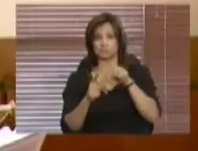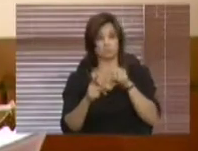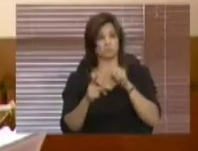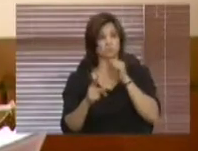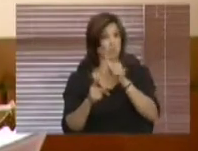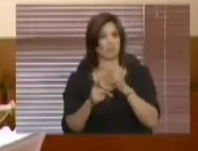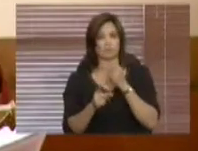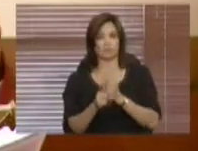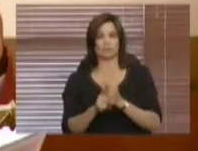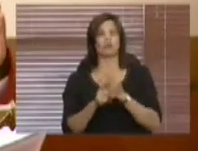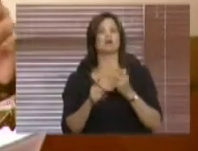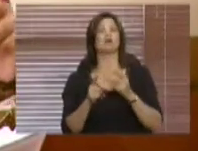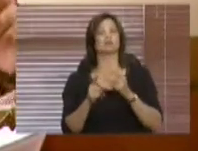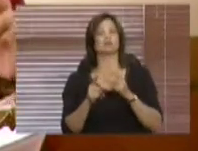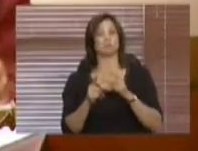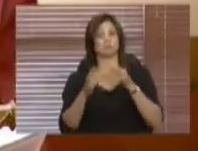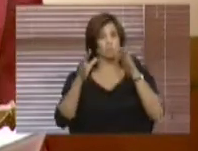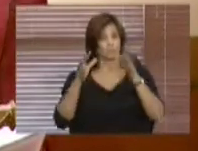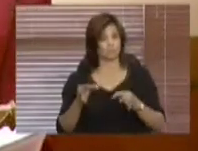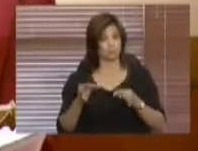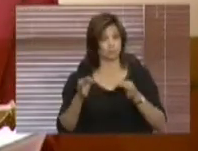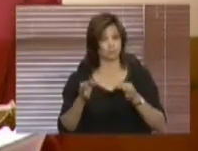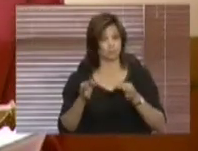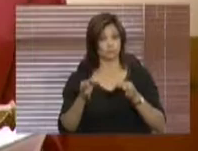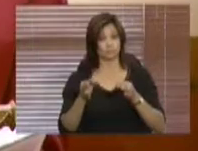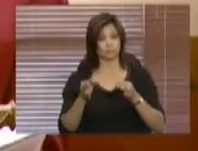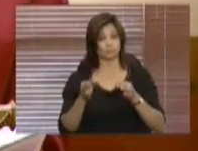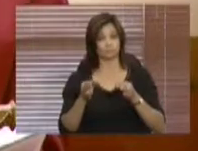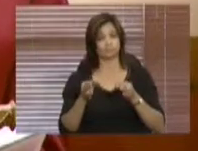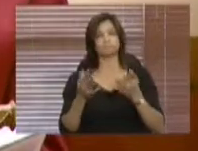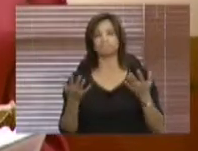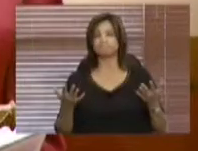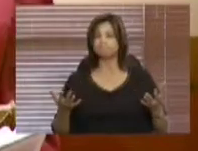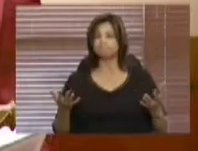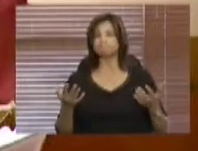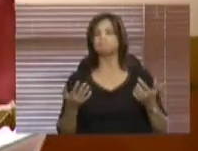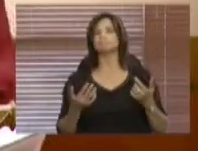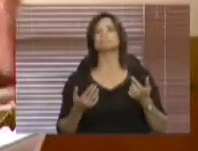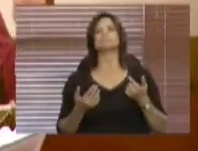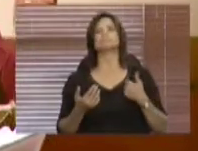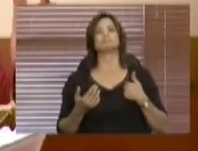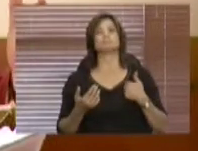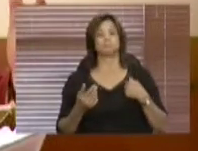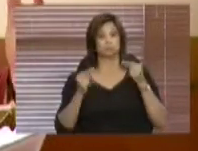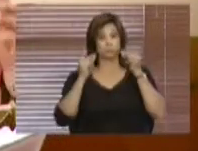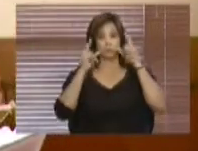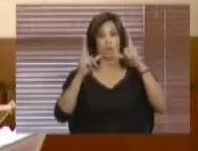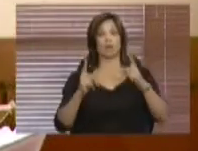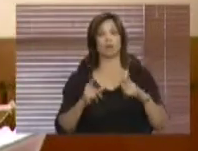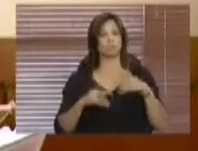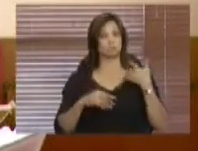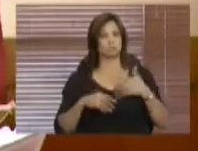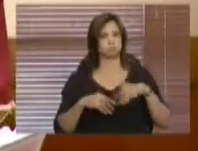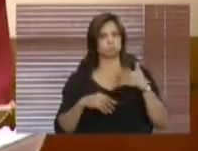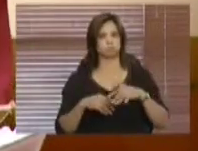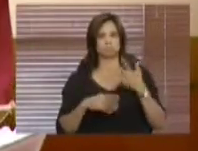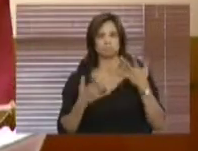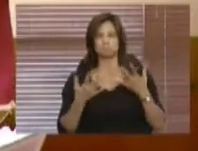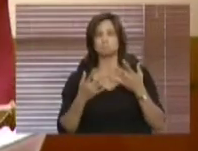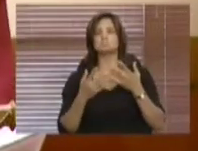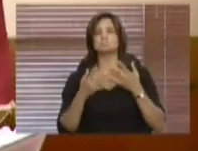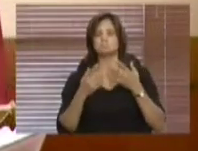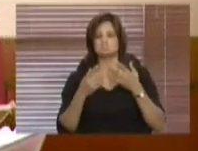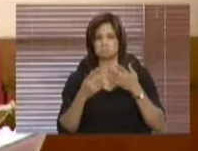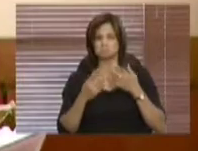fundamentación de la decisión que adversaban. A mí me sorprendió bastante que se